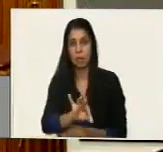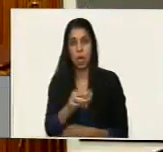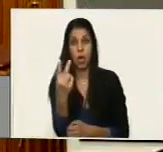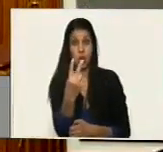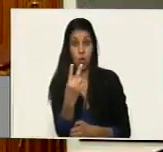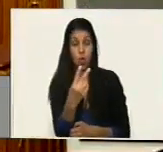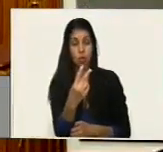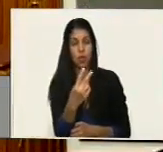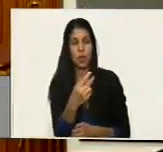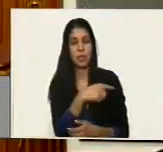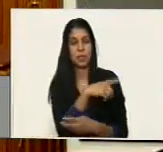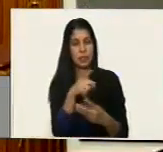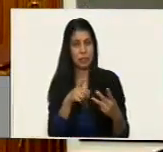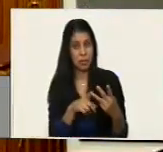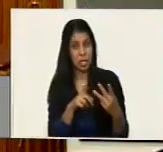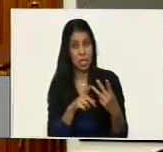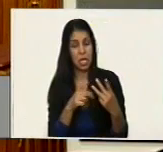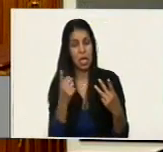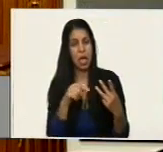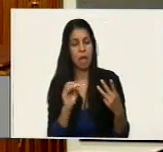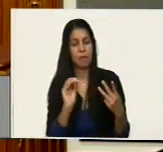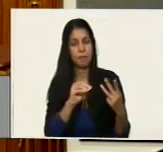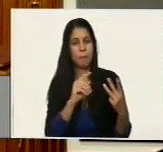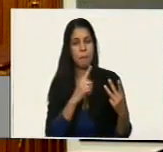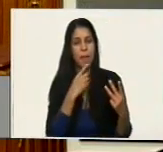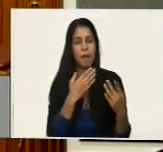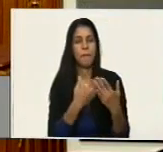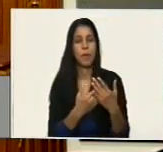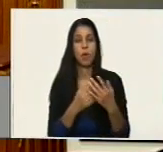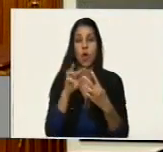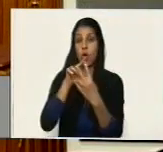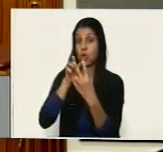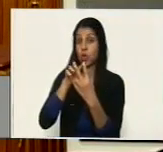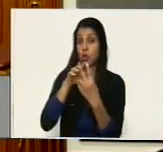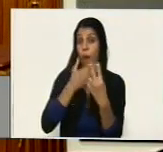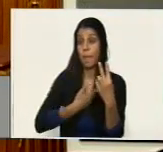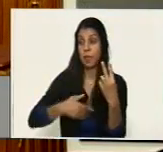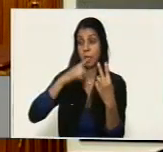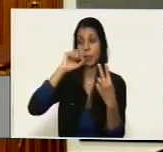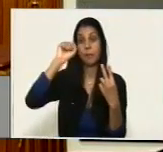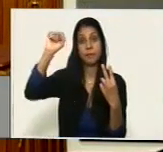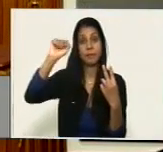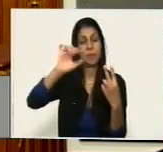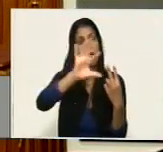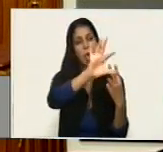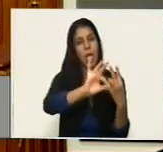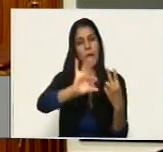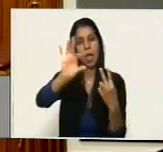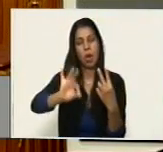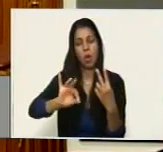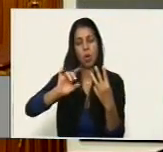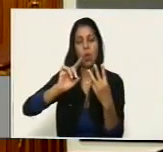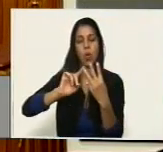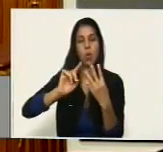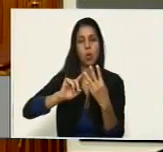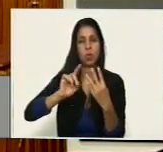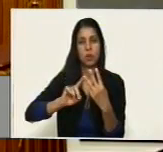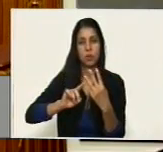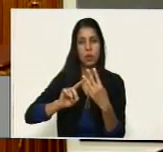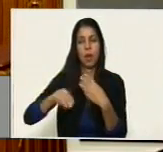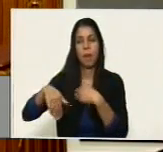los dos, como bien lo decía la compañera Gladys, propuestos por el presidente de la República en sus facultades, y está el compañero propuesto